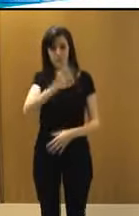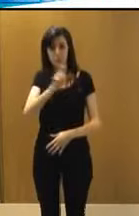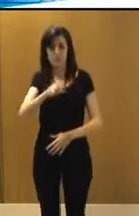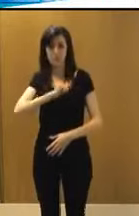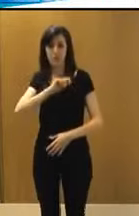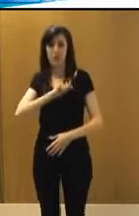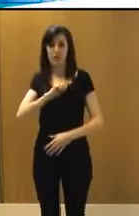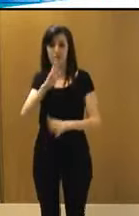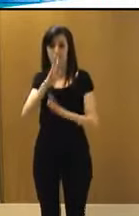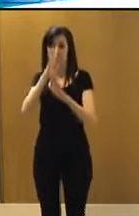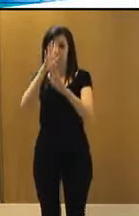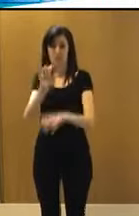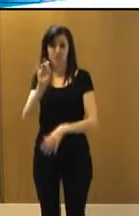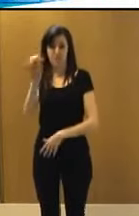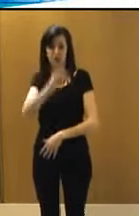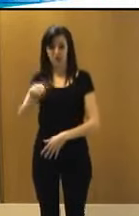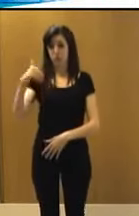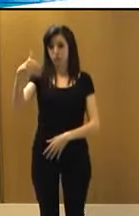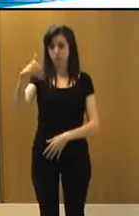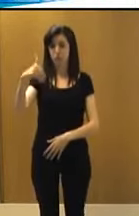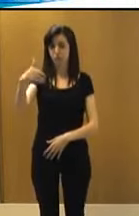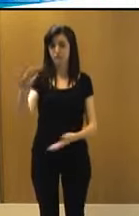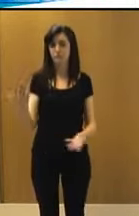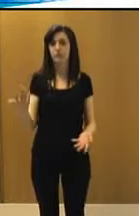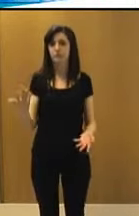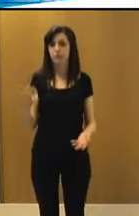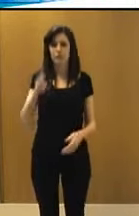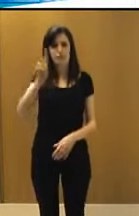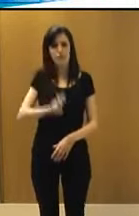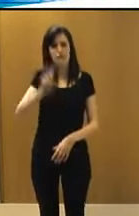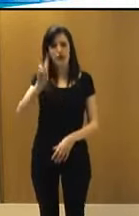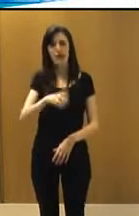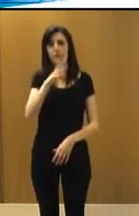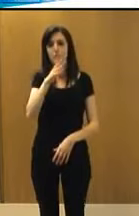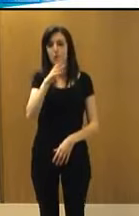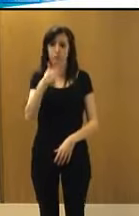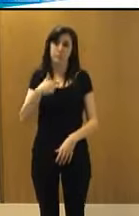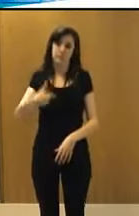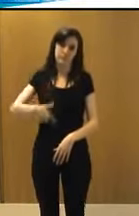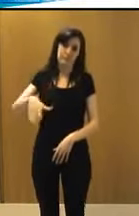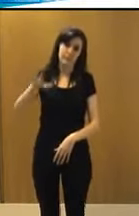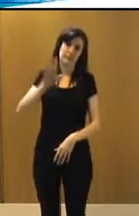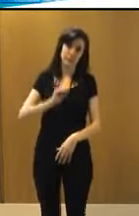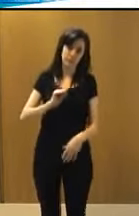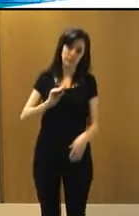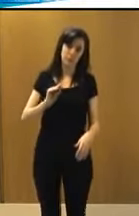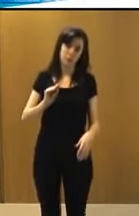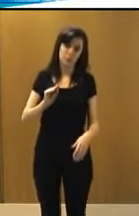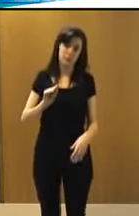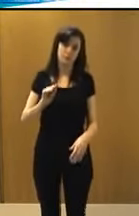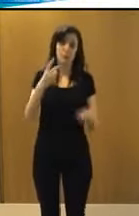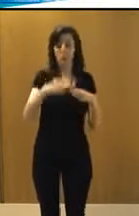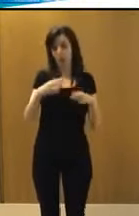de la sociedad española dentro de 10 o 15 años. Entonces, en ese sentido sí nos vale, porque sobre todo entiendo que esto a lo mejor